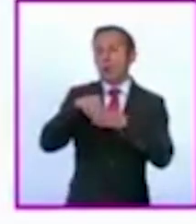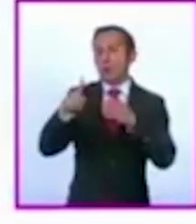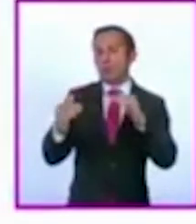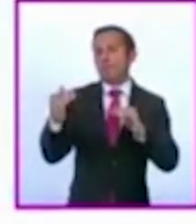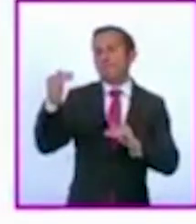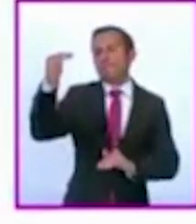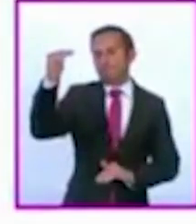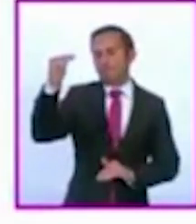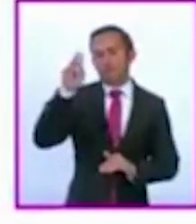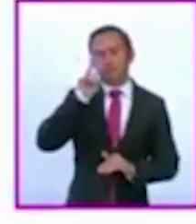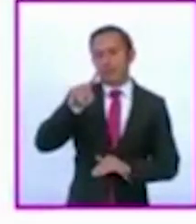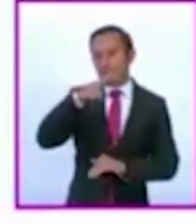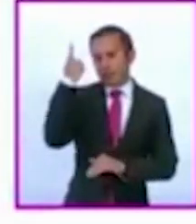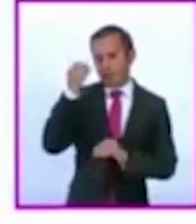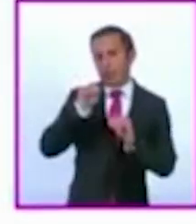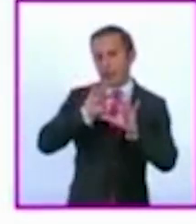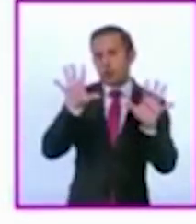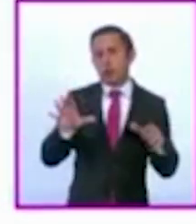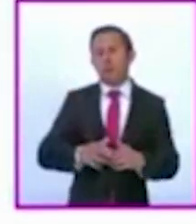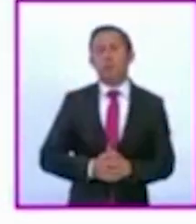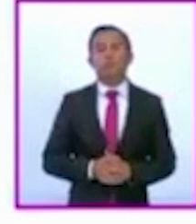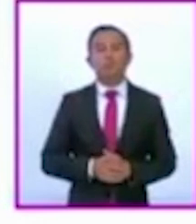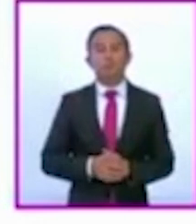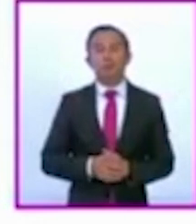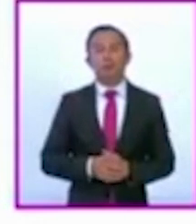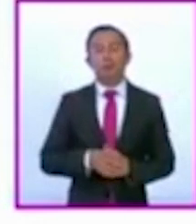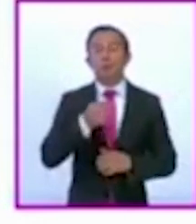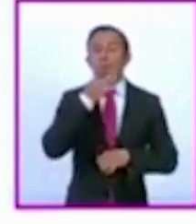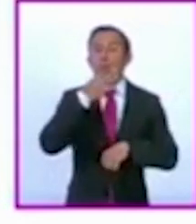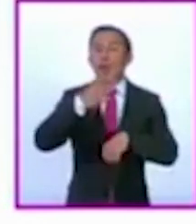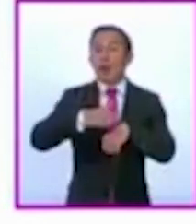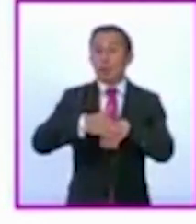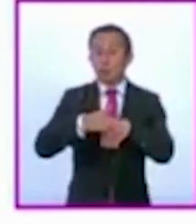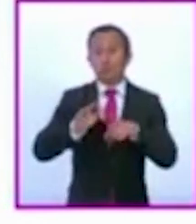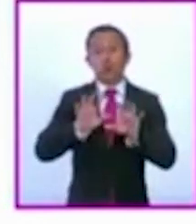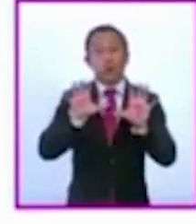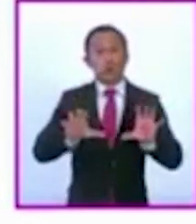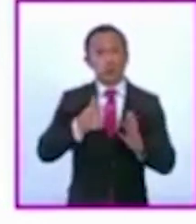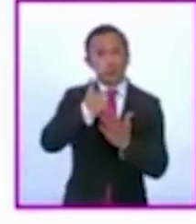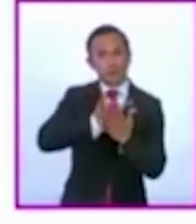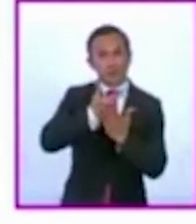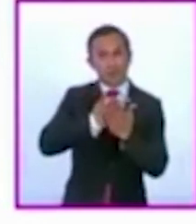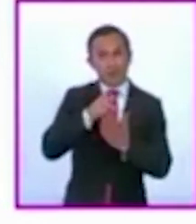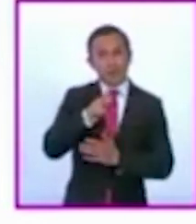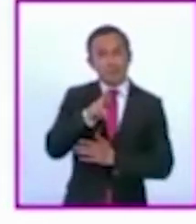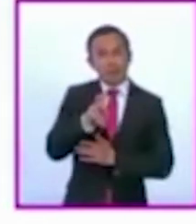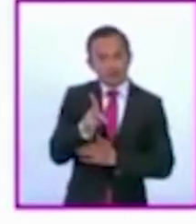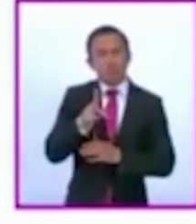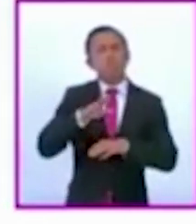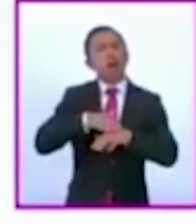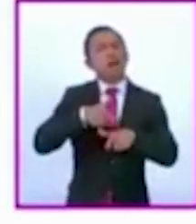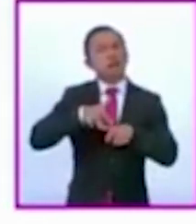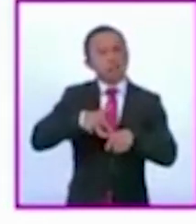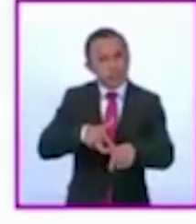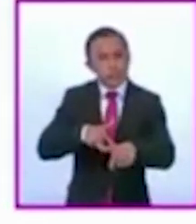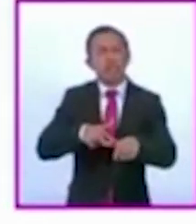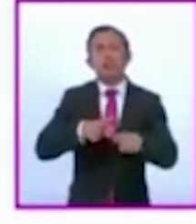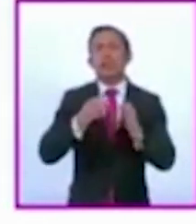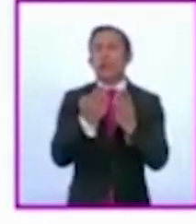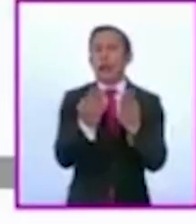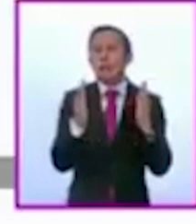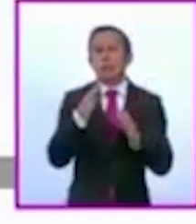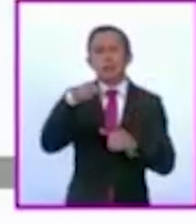además le recuerdo que el prep continuará recibiendo información de los votos computados en cada una de las casillas